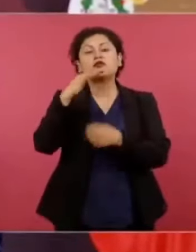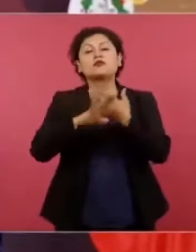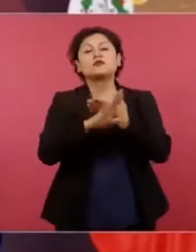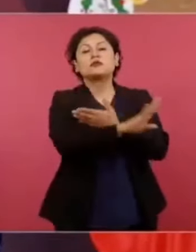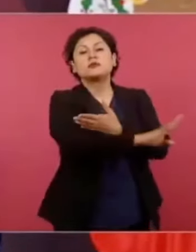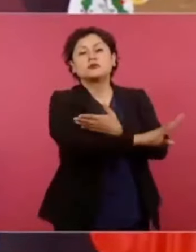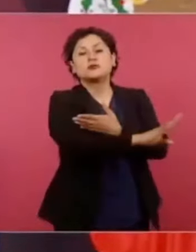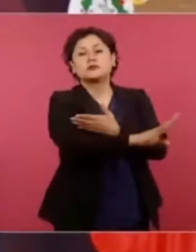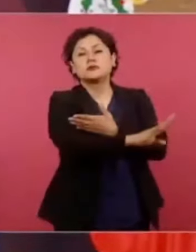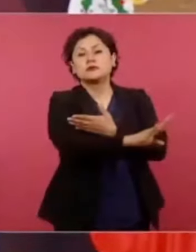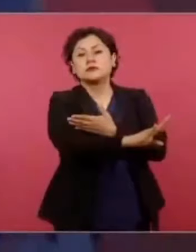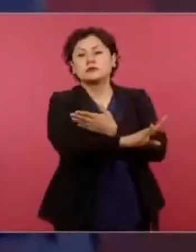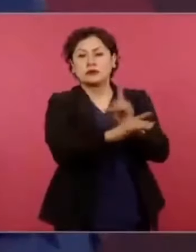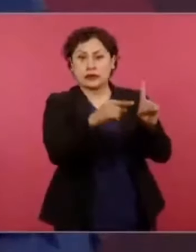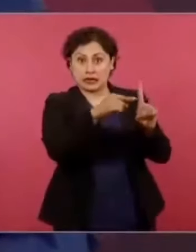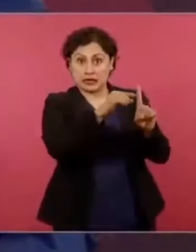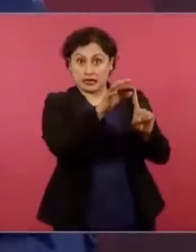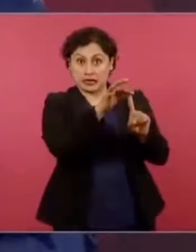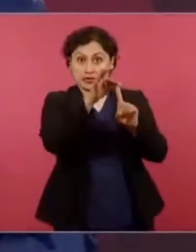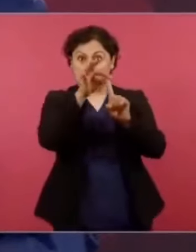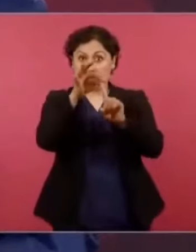corrupción presidenta